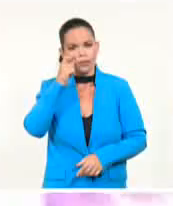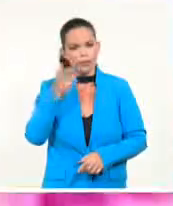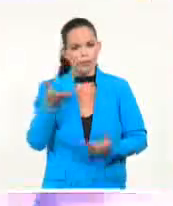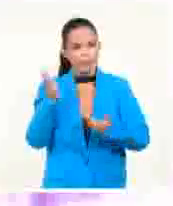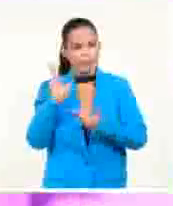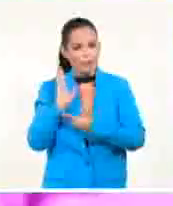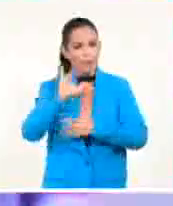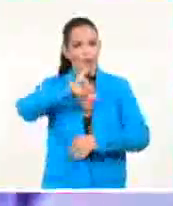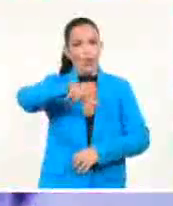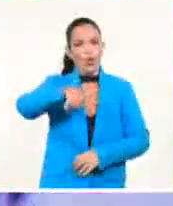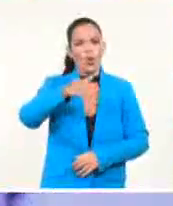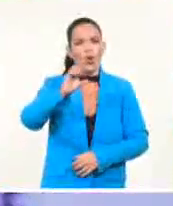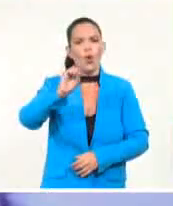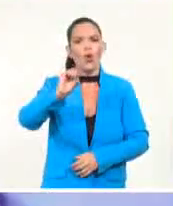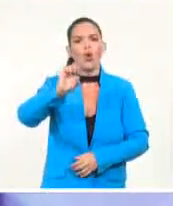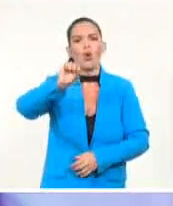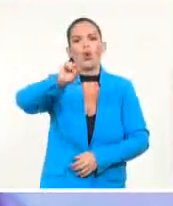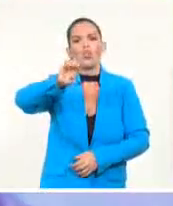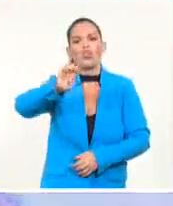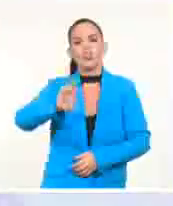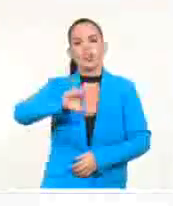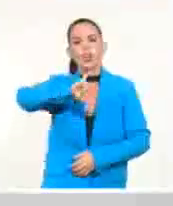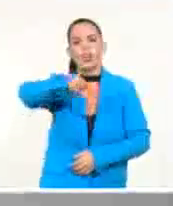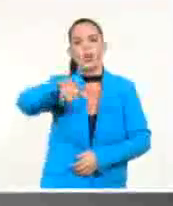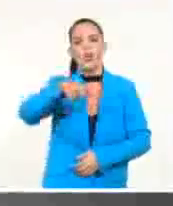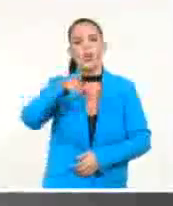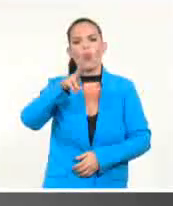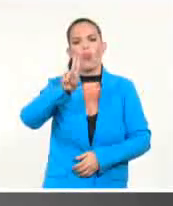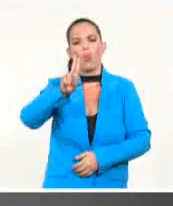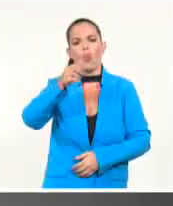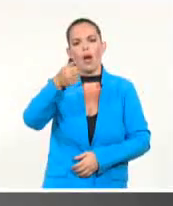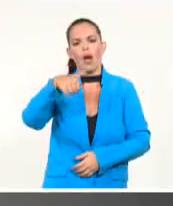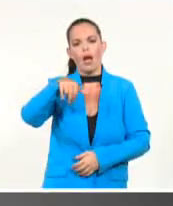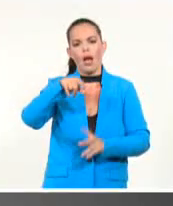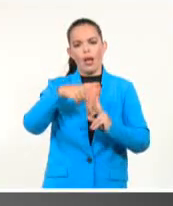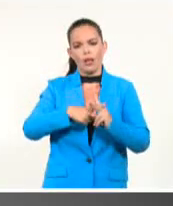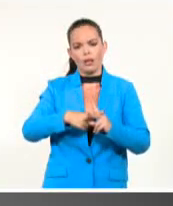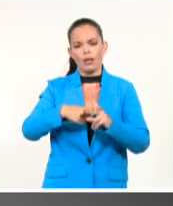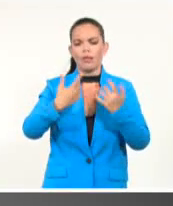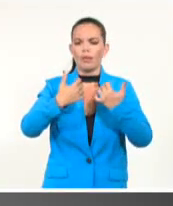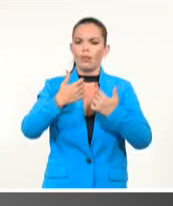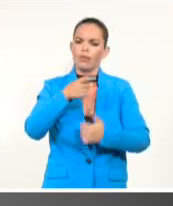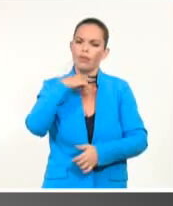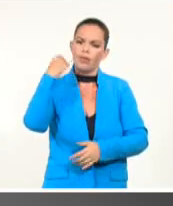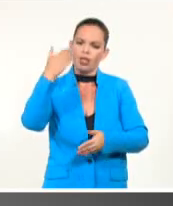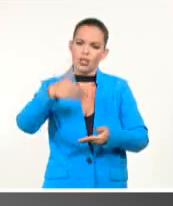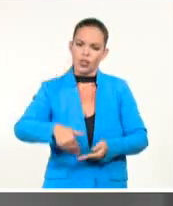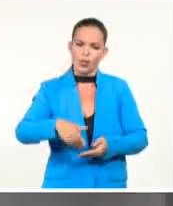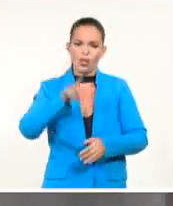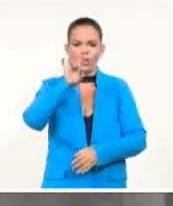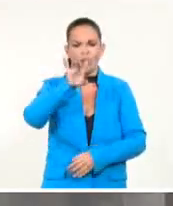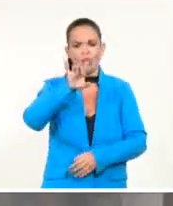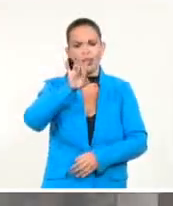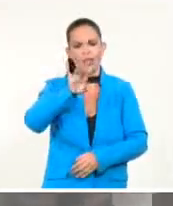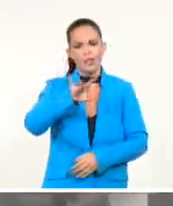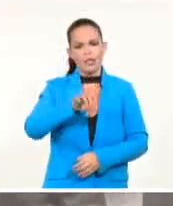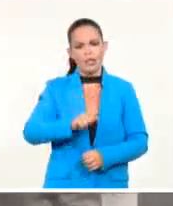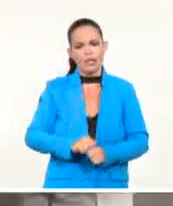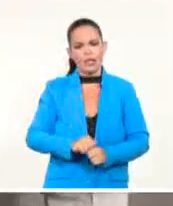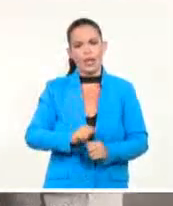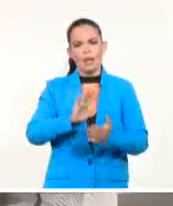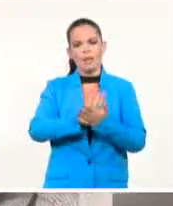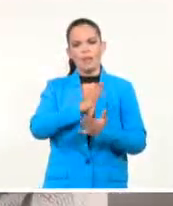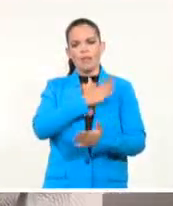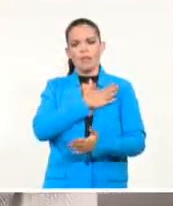de enero de 1836 en la ciudad de Matanzas y falleció el 15 de marzo de